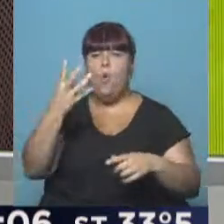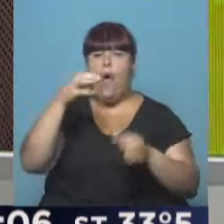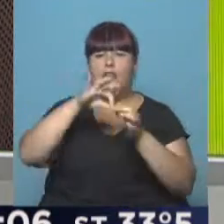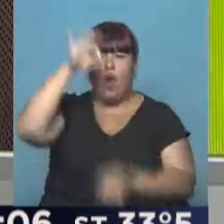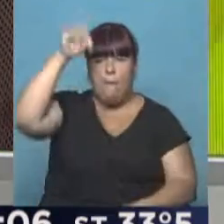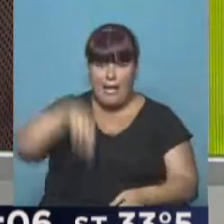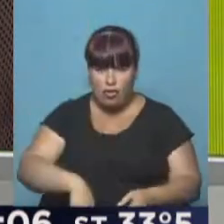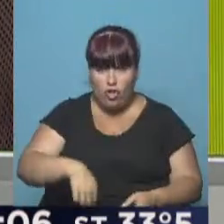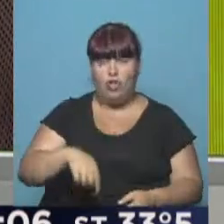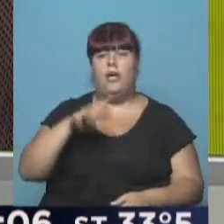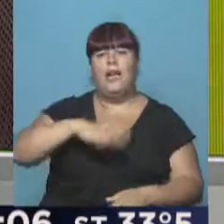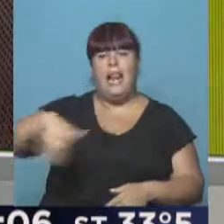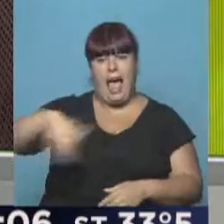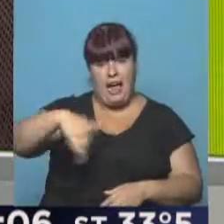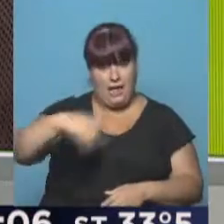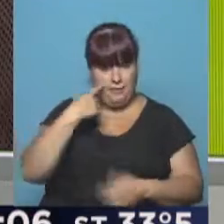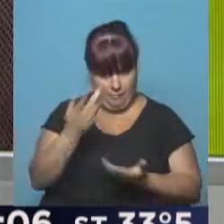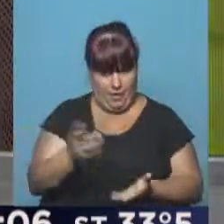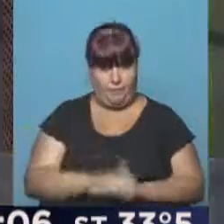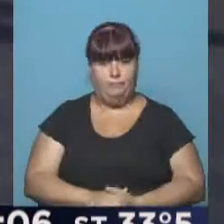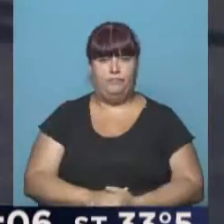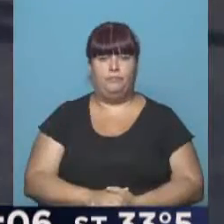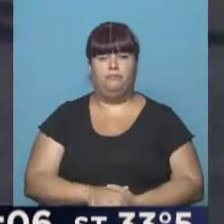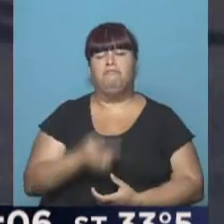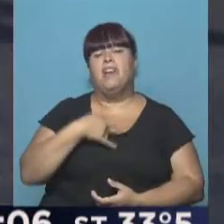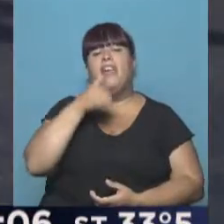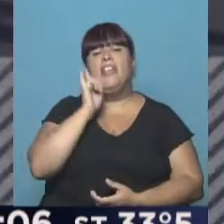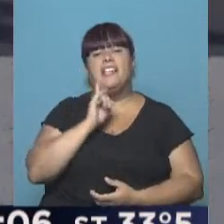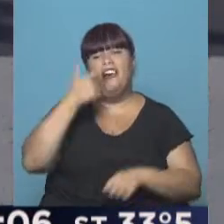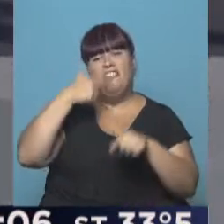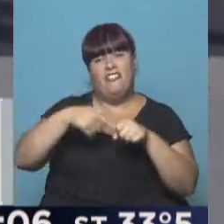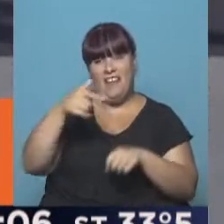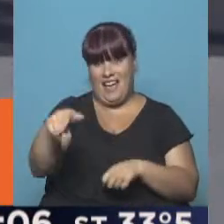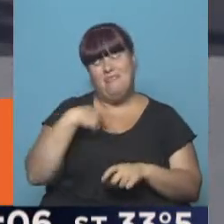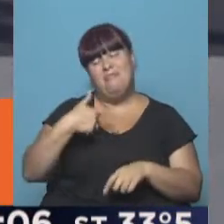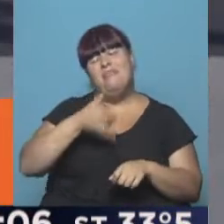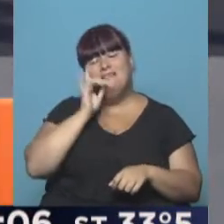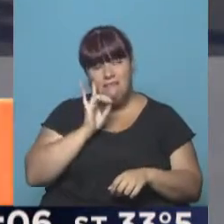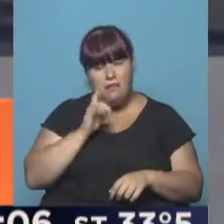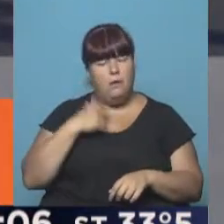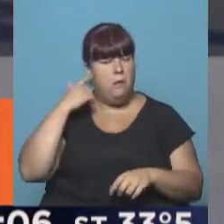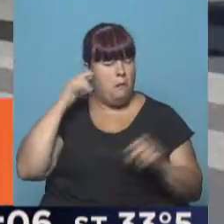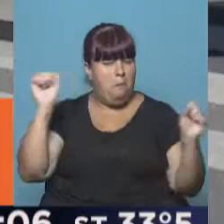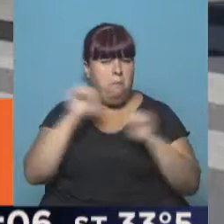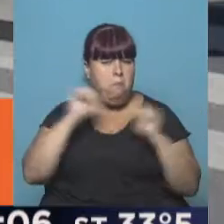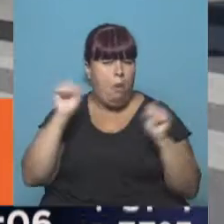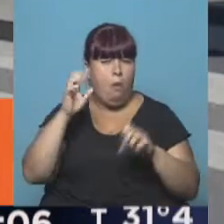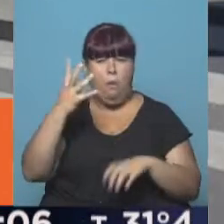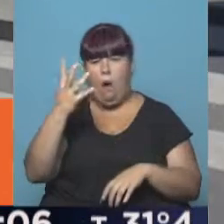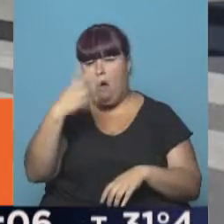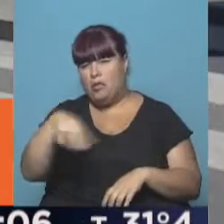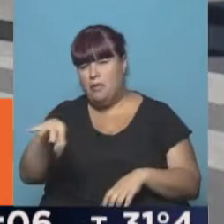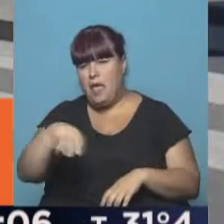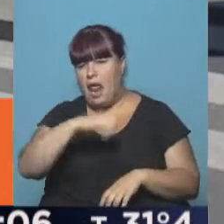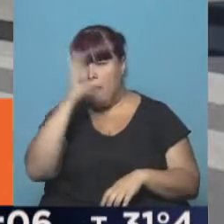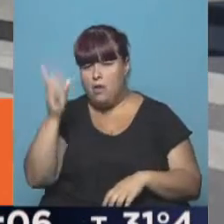metros de profundidad en el pavimento. Mire. Estaba desayunando en la estación de servicio que está acá y escucho un estruendo a las 4, 4 y media